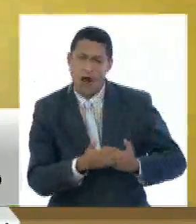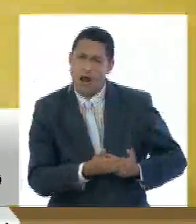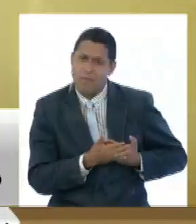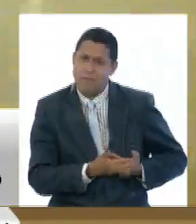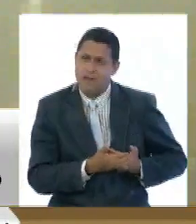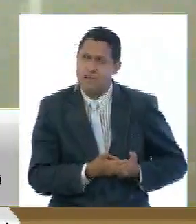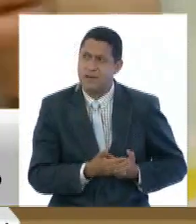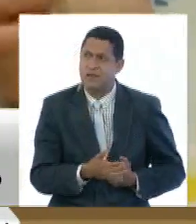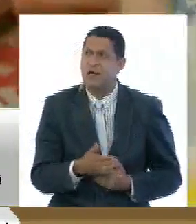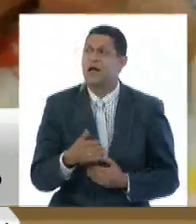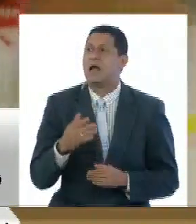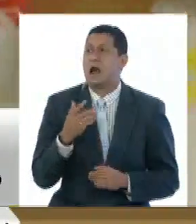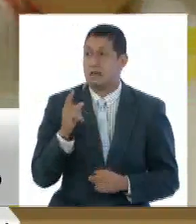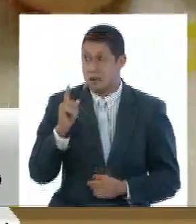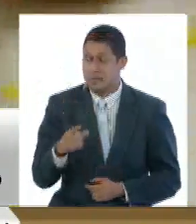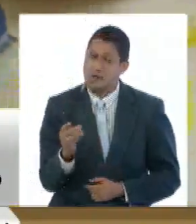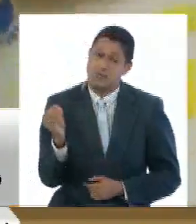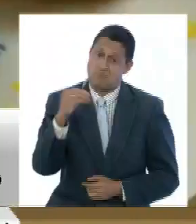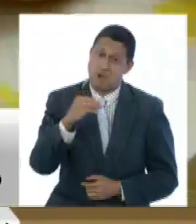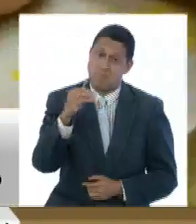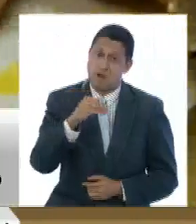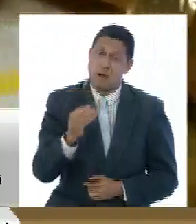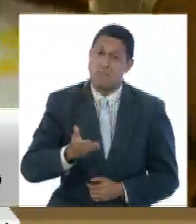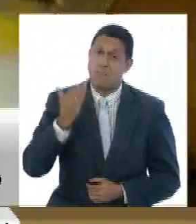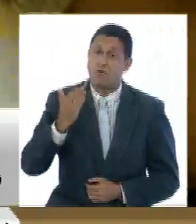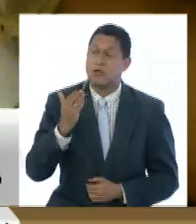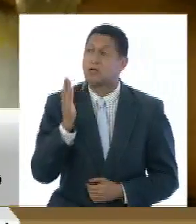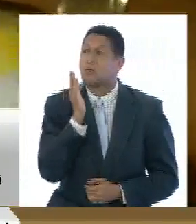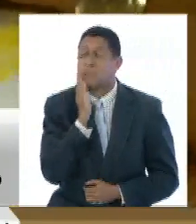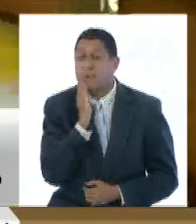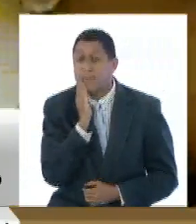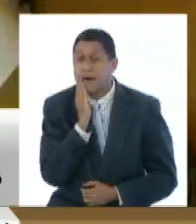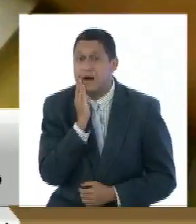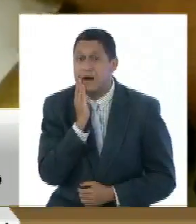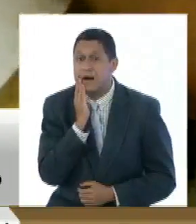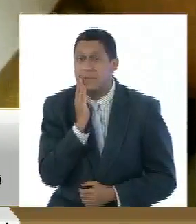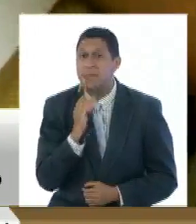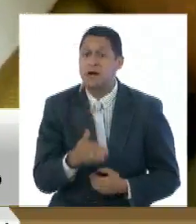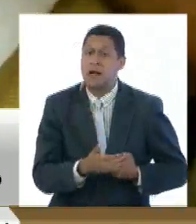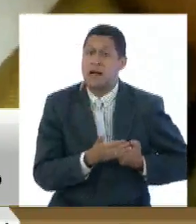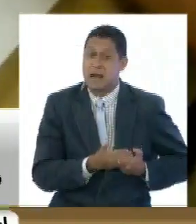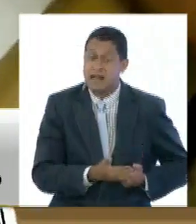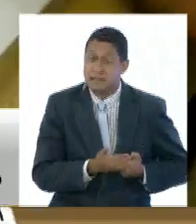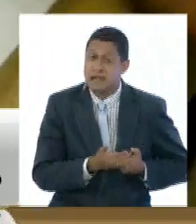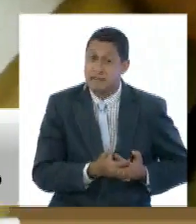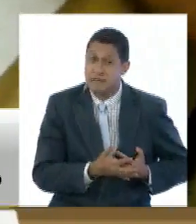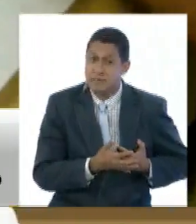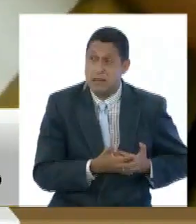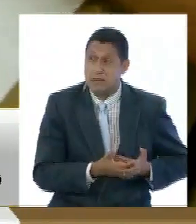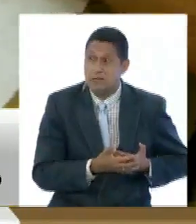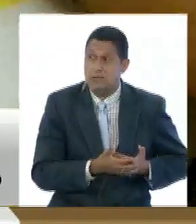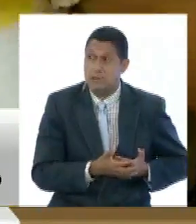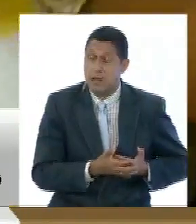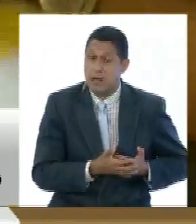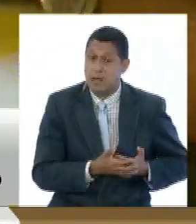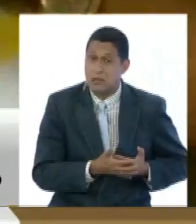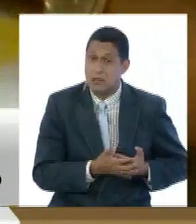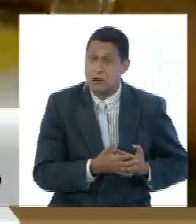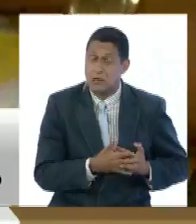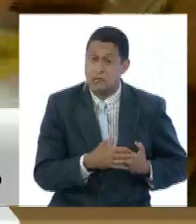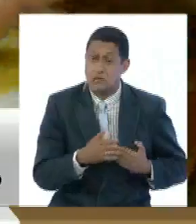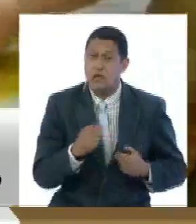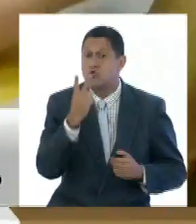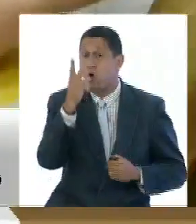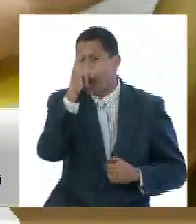y eso nos ha dado un plus, un valor agregado importante con las mamás, porque la lactancia materna, como tú dices, si es, no solamente es que exclusiva 6 meses, podemos hablar